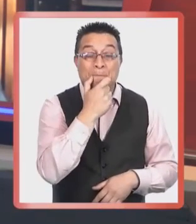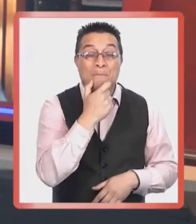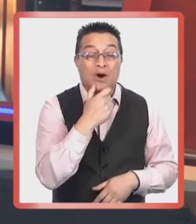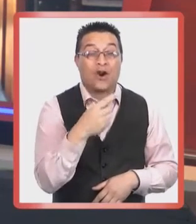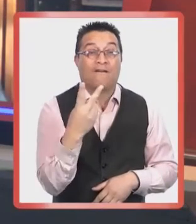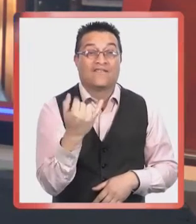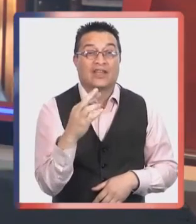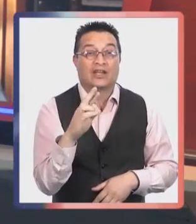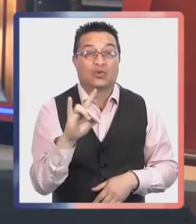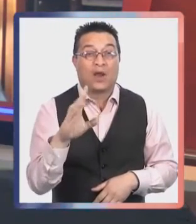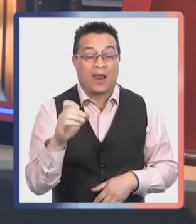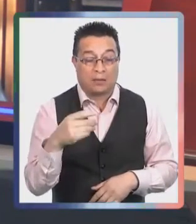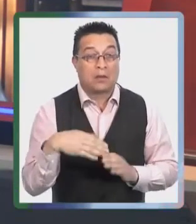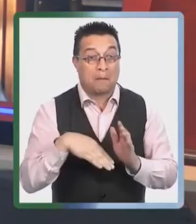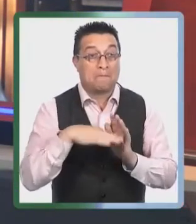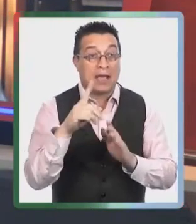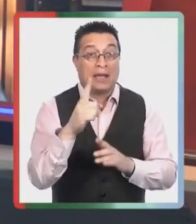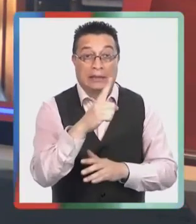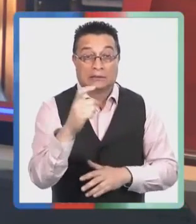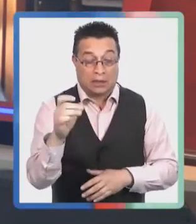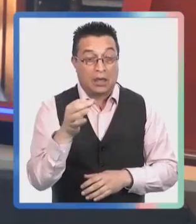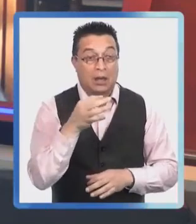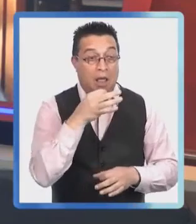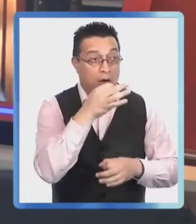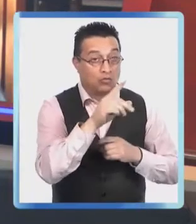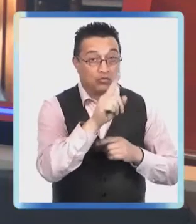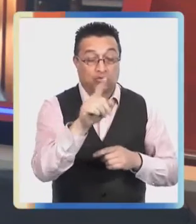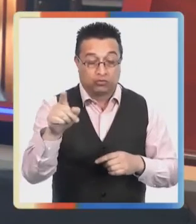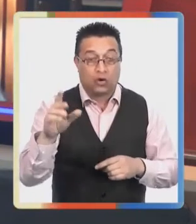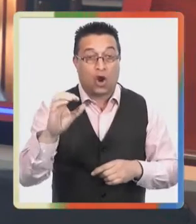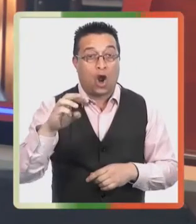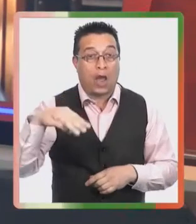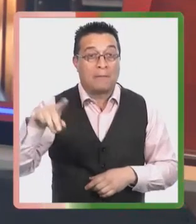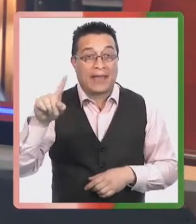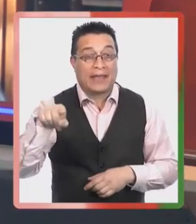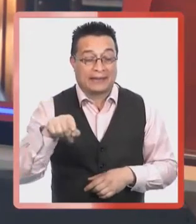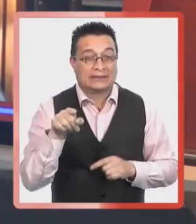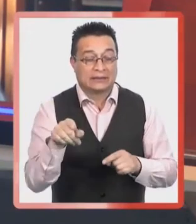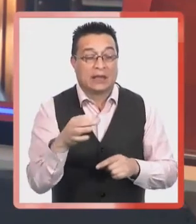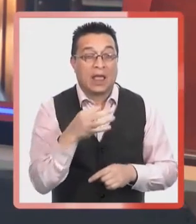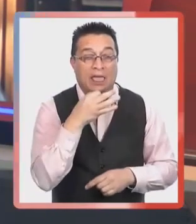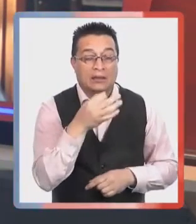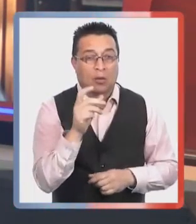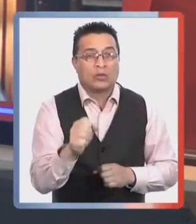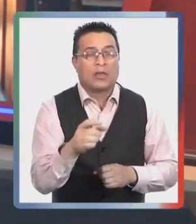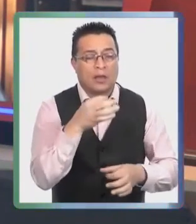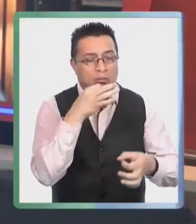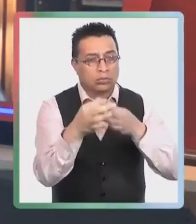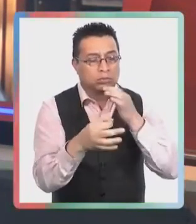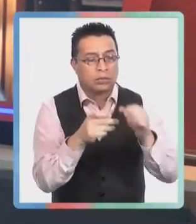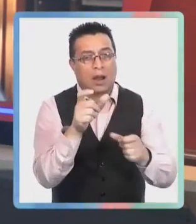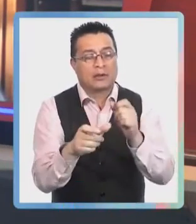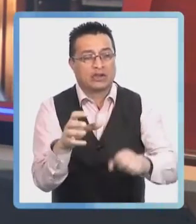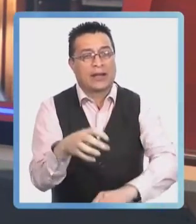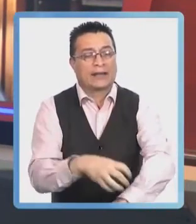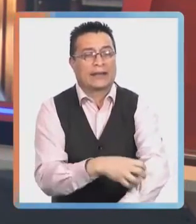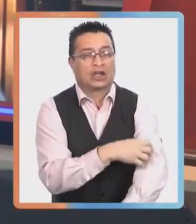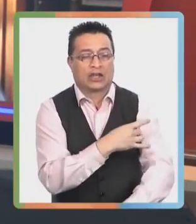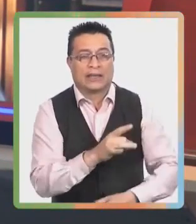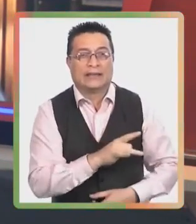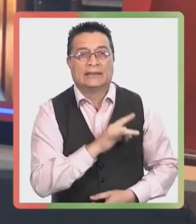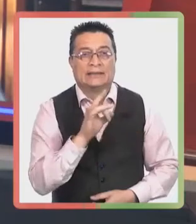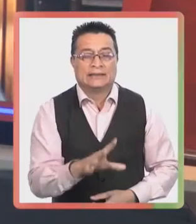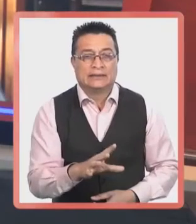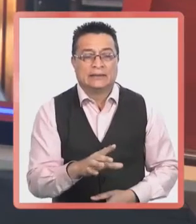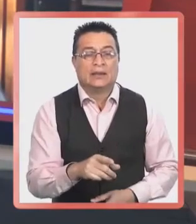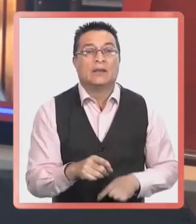levanta alerta internacional con más de 100 casos, de acuerdo a la Organización Mundial de la Salud. Me refiero a la viruela del mono. ¿Podría contarles a la gente que nos está viendo en las regiones de